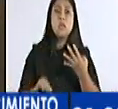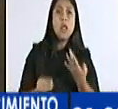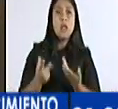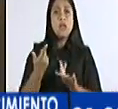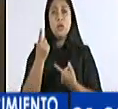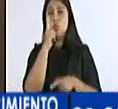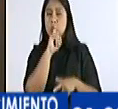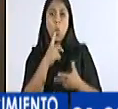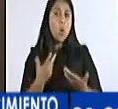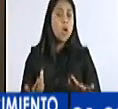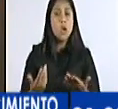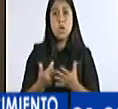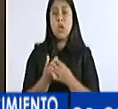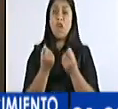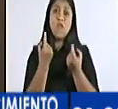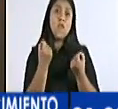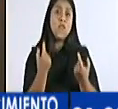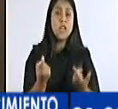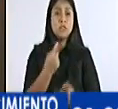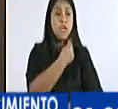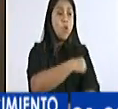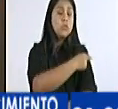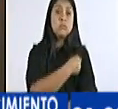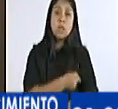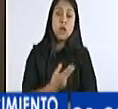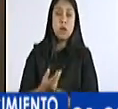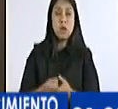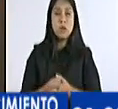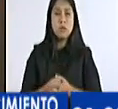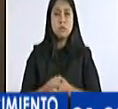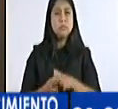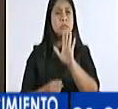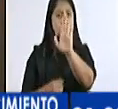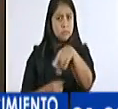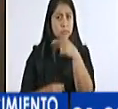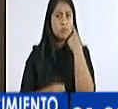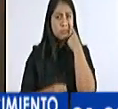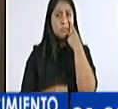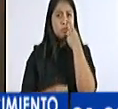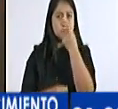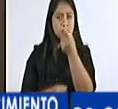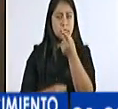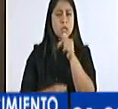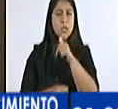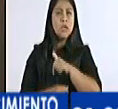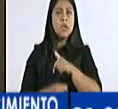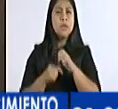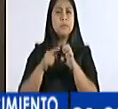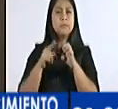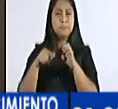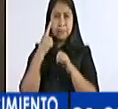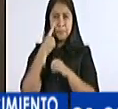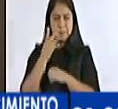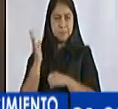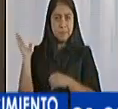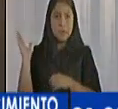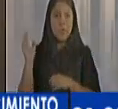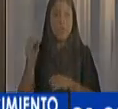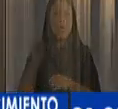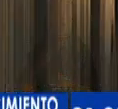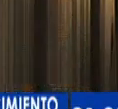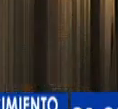productos necesarios en los hospitales. Y quiero demostrarles aquí con esta gráfica que